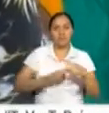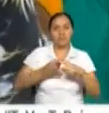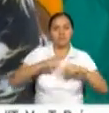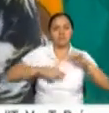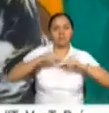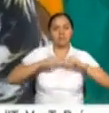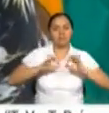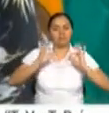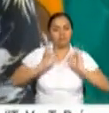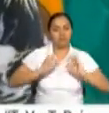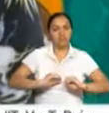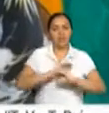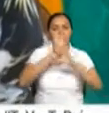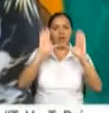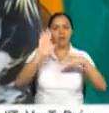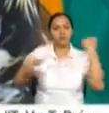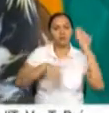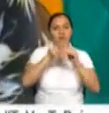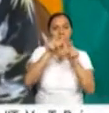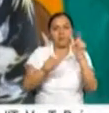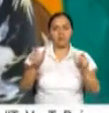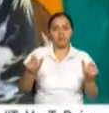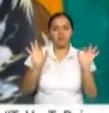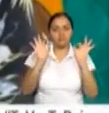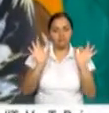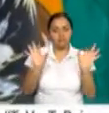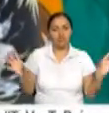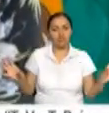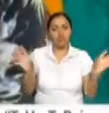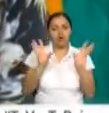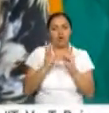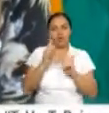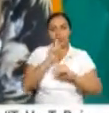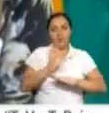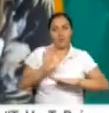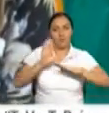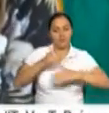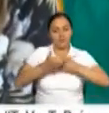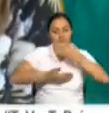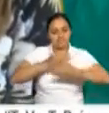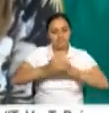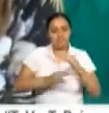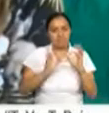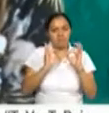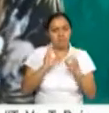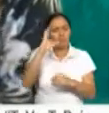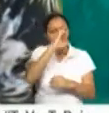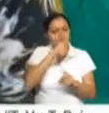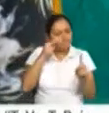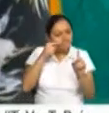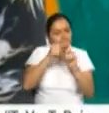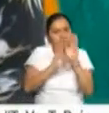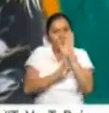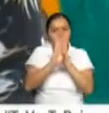de todos los ciudadanos y estamos aquí comprometidos con ustedes en buscar ese desarrollo